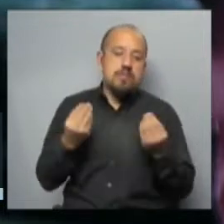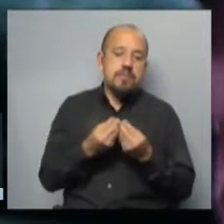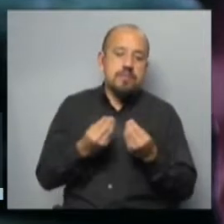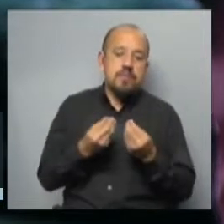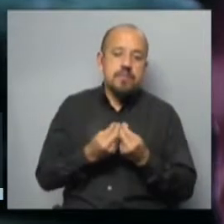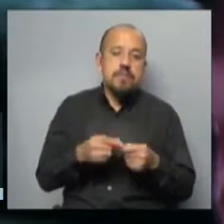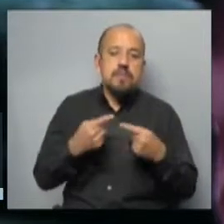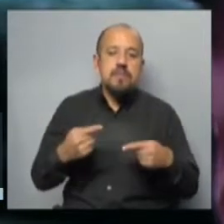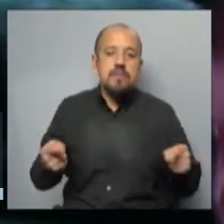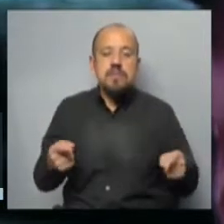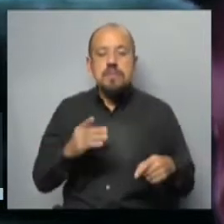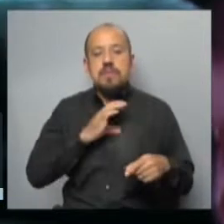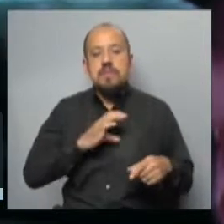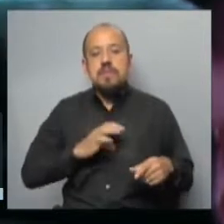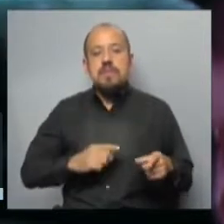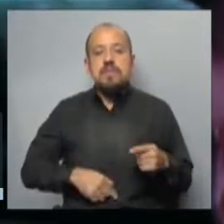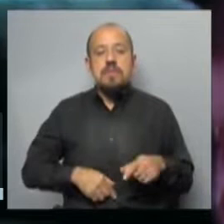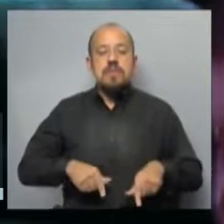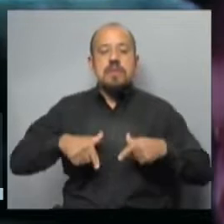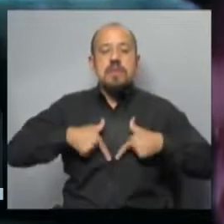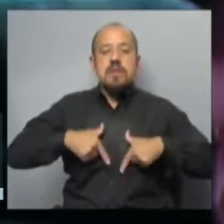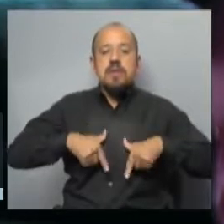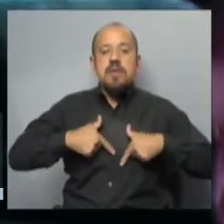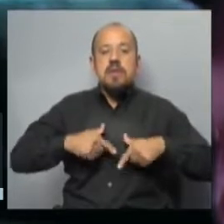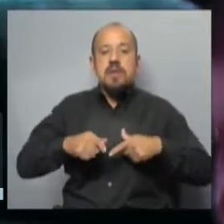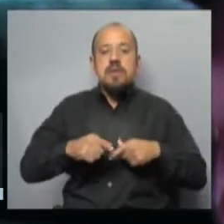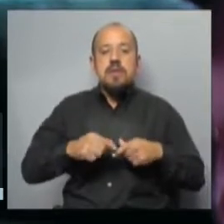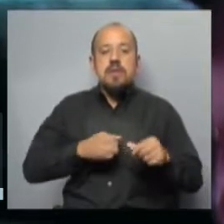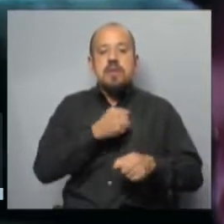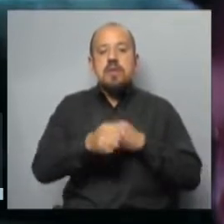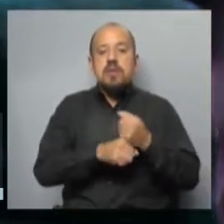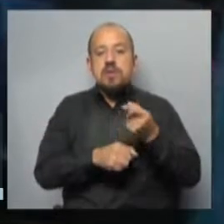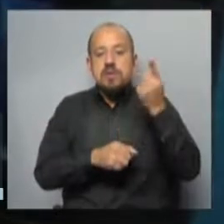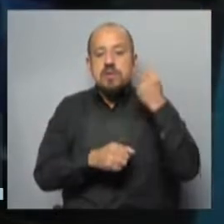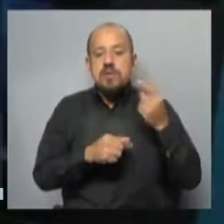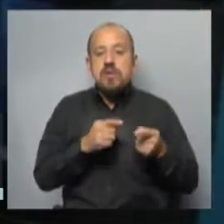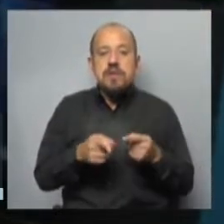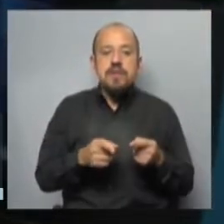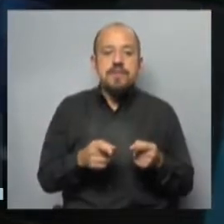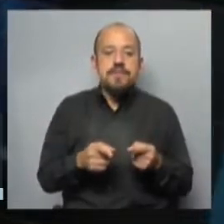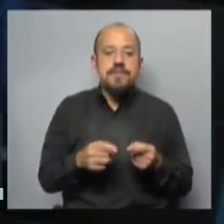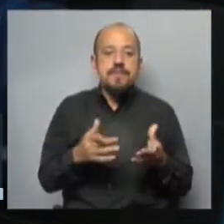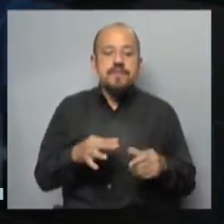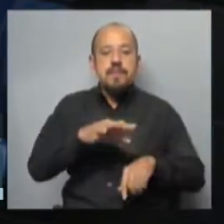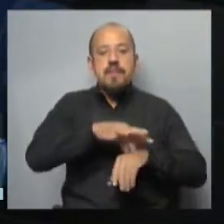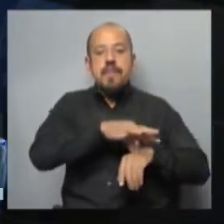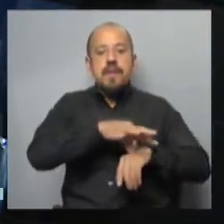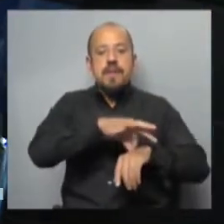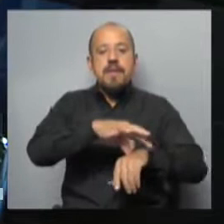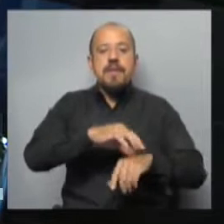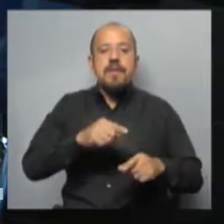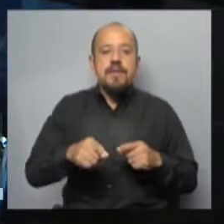hacen a su condición el ministerio sacó el año pasado como una especie de guía de atención